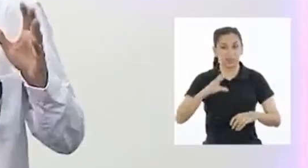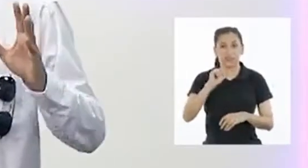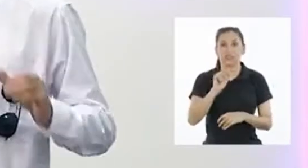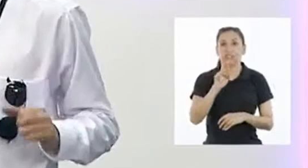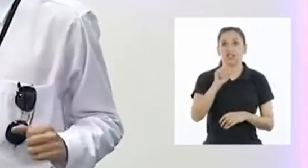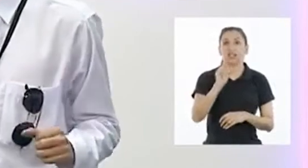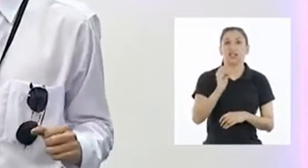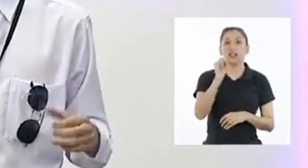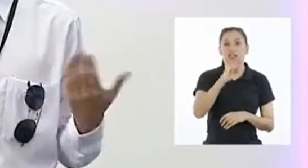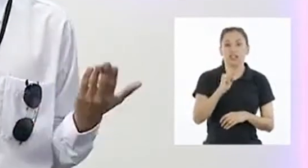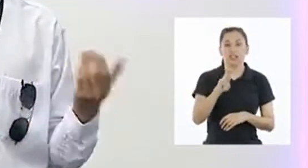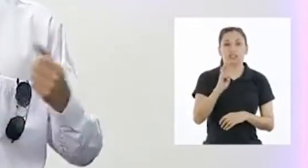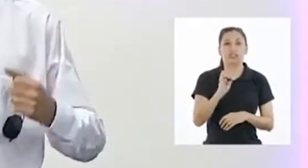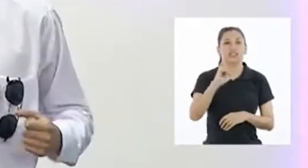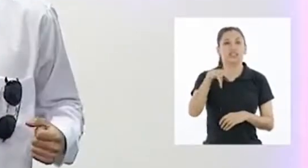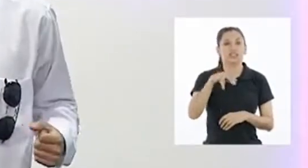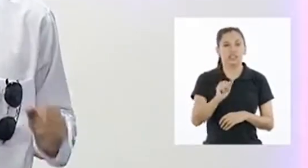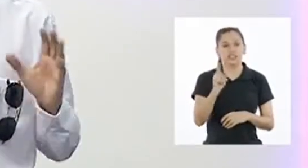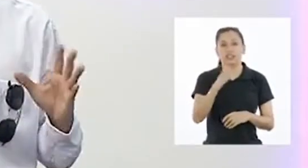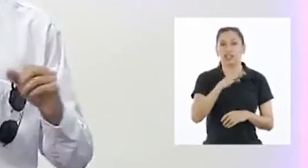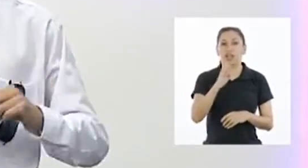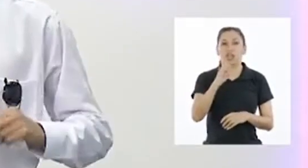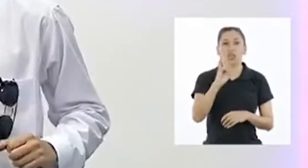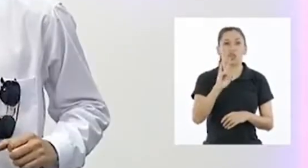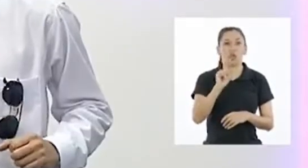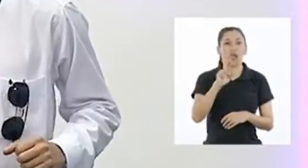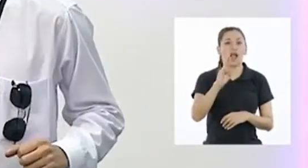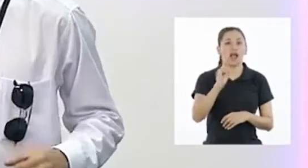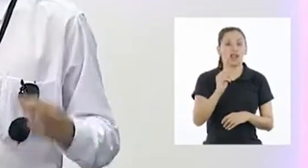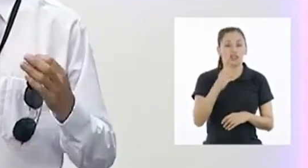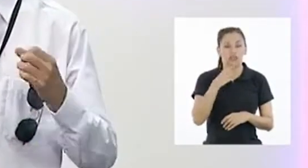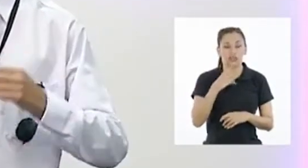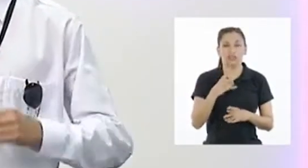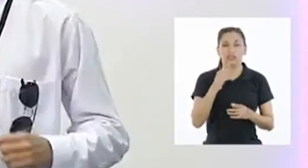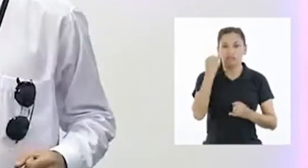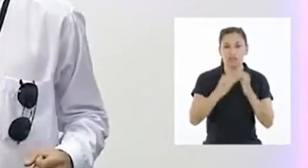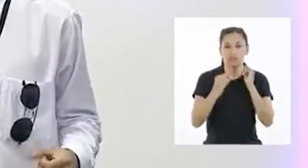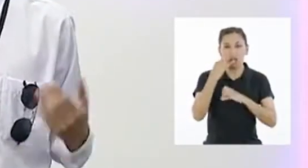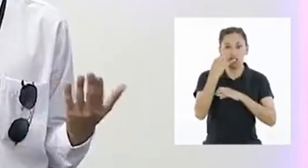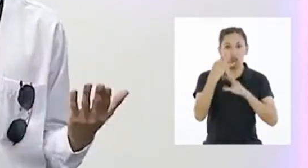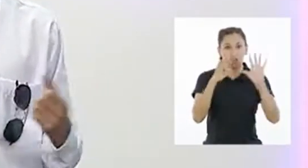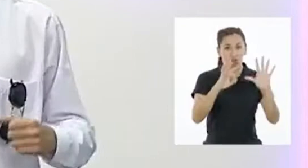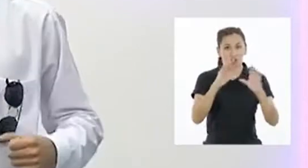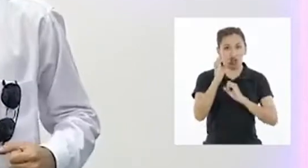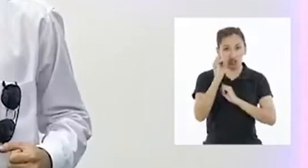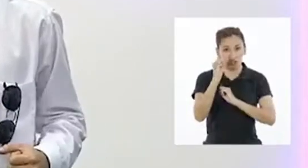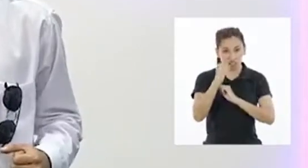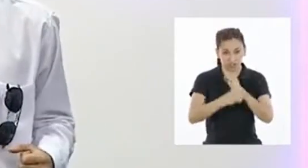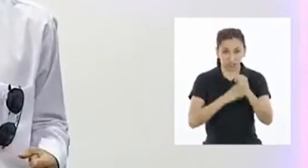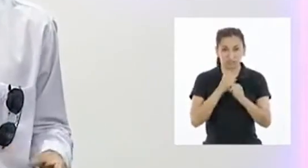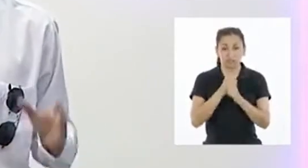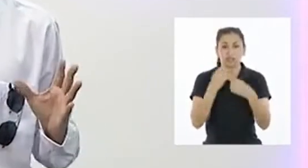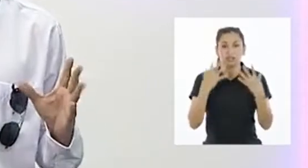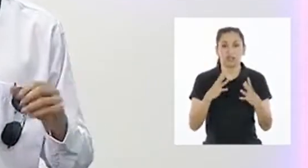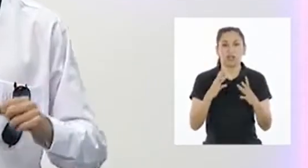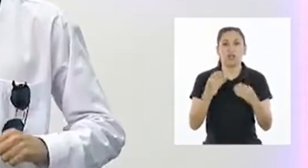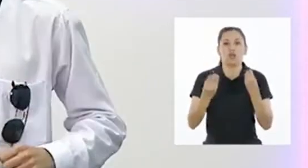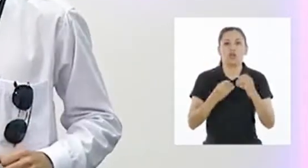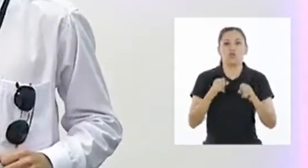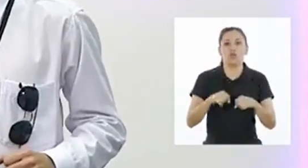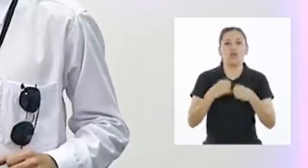investigadores Carlos Reina y Eduardo Toche señalan que para finales de los 80s, los municipios asumieron funciones de cuidado del